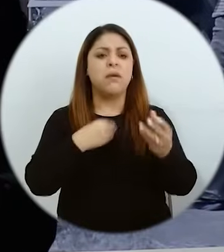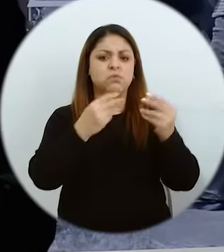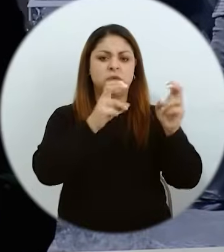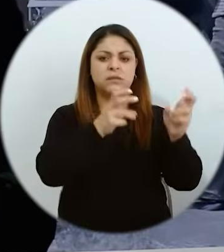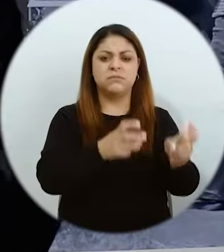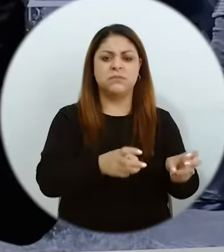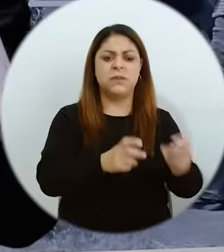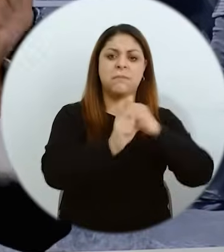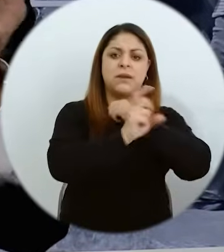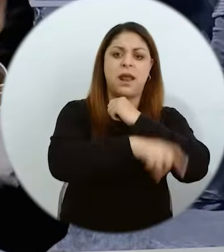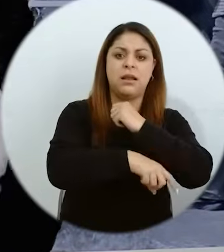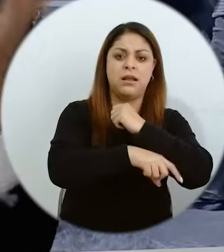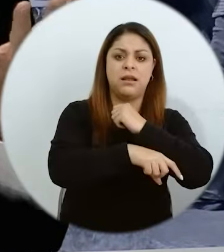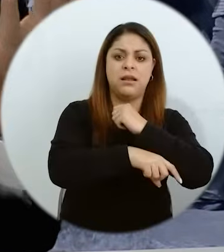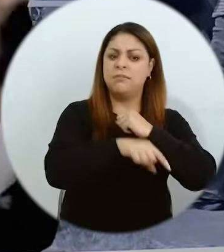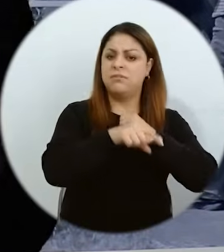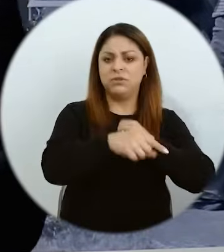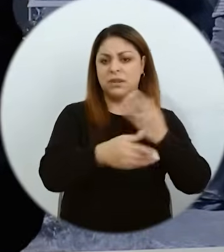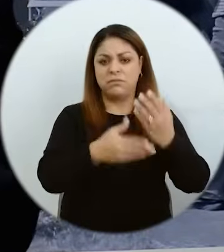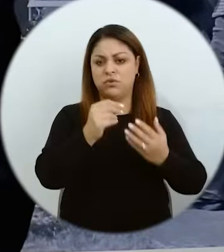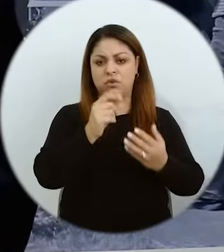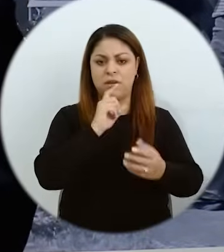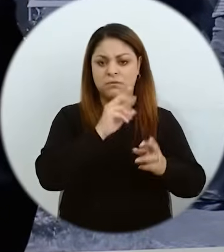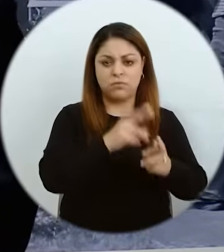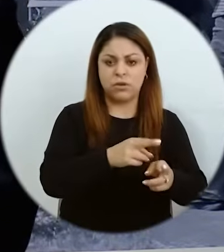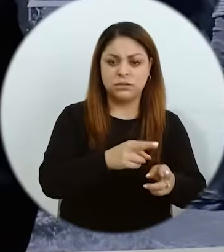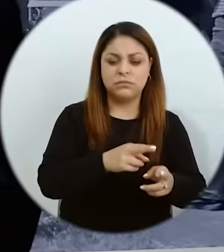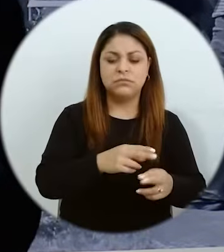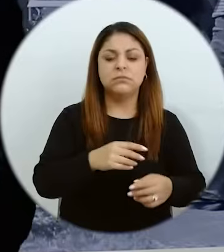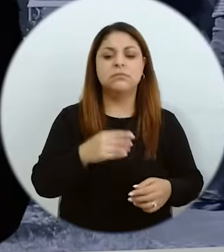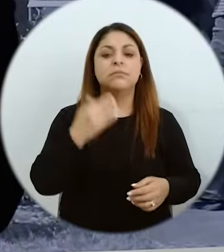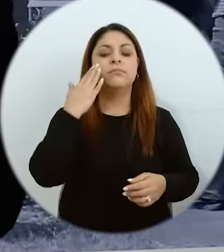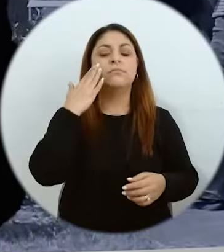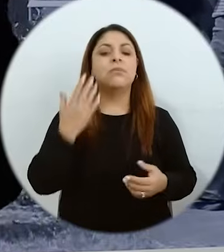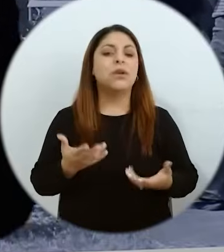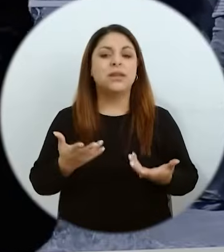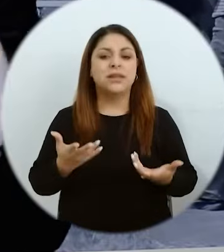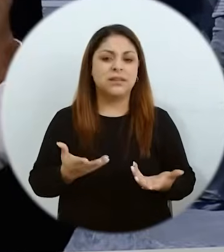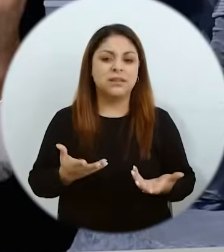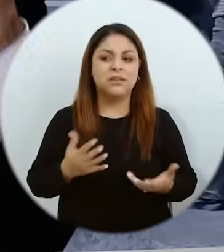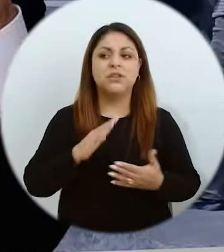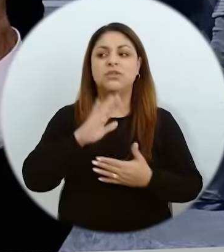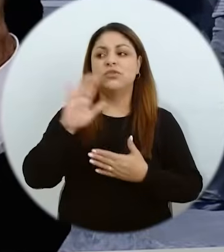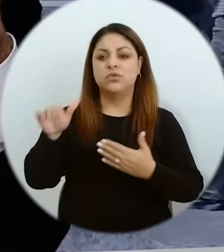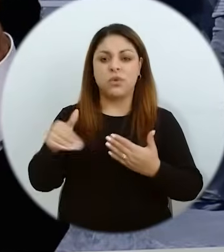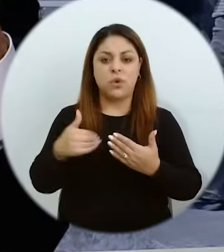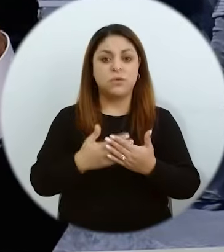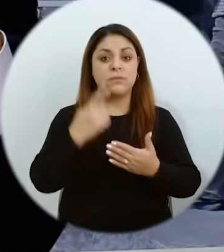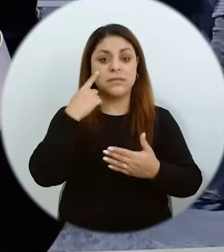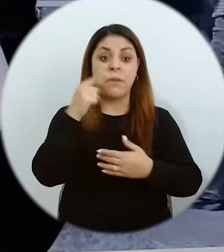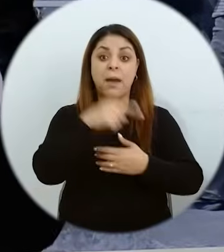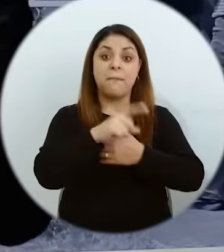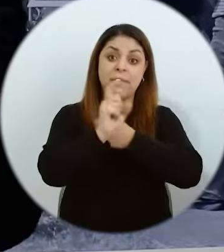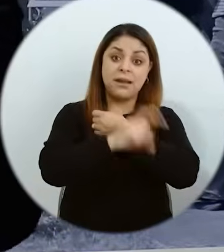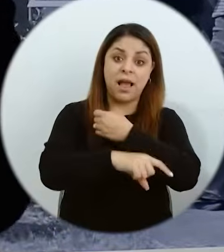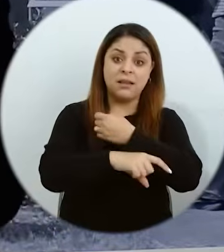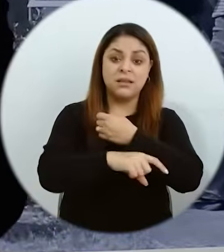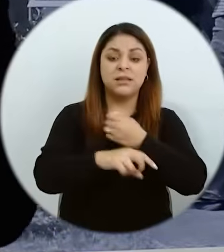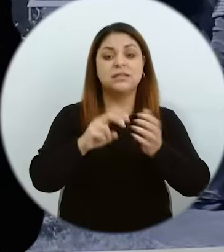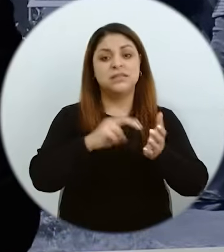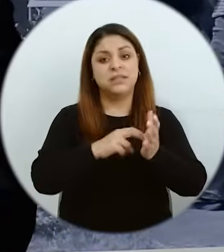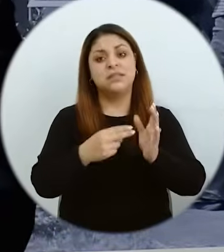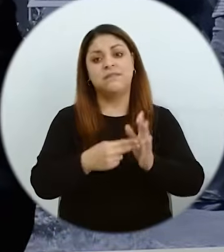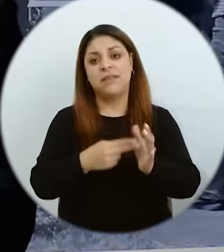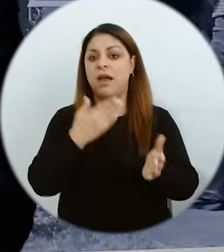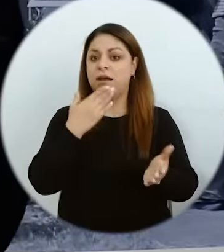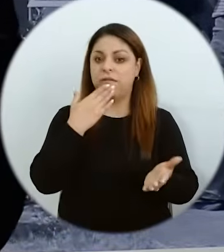tenemos penalizados jurisdiccionalmente, a lo mejor esa no es la respuesta, pero es que todos pensamos que si algo es